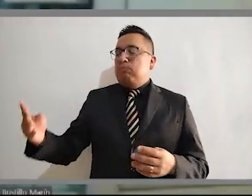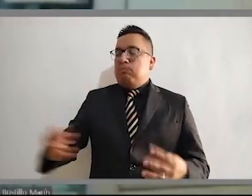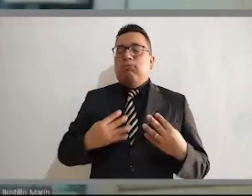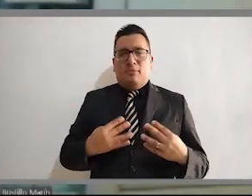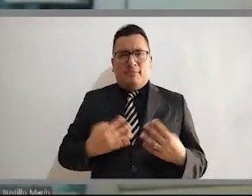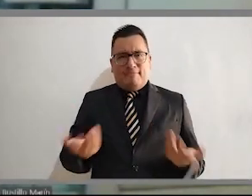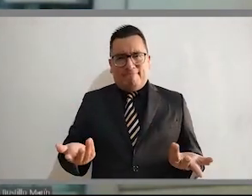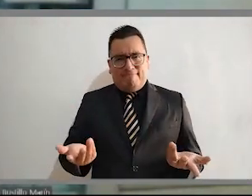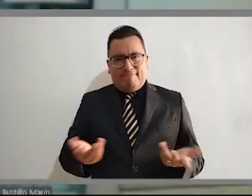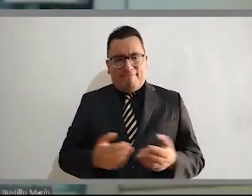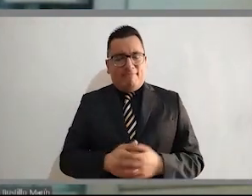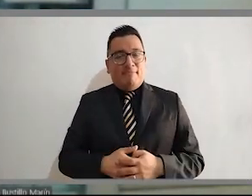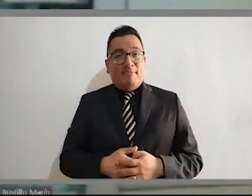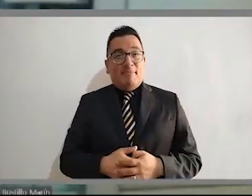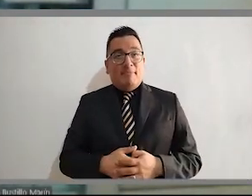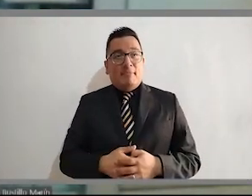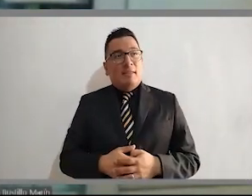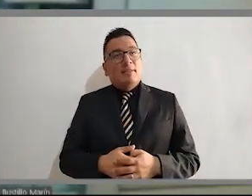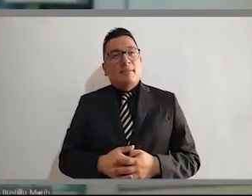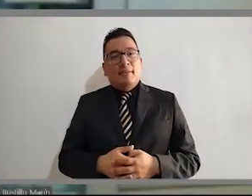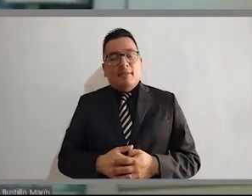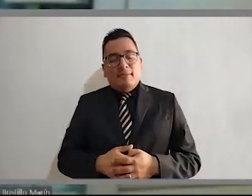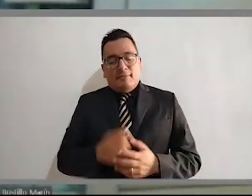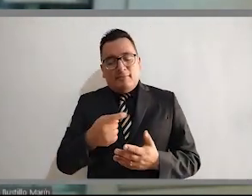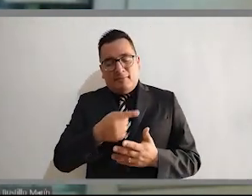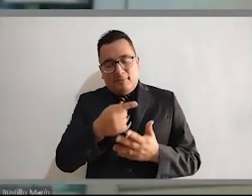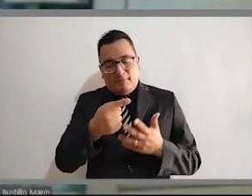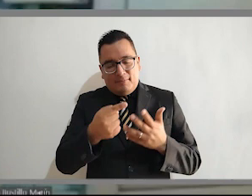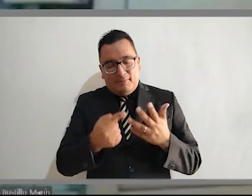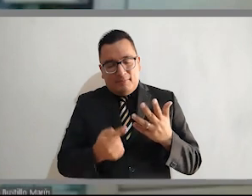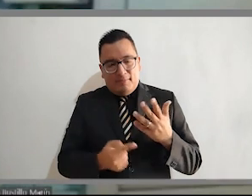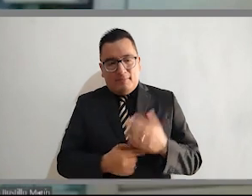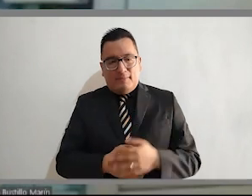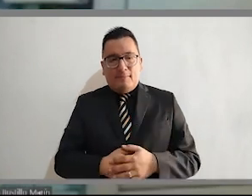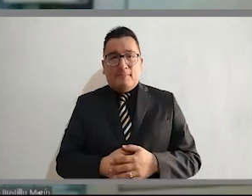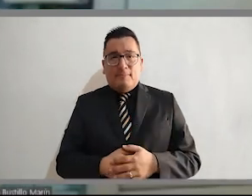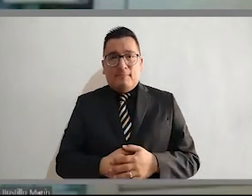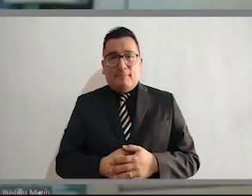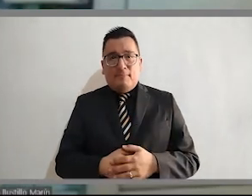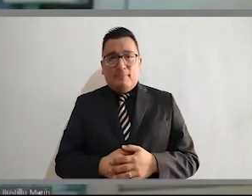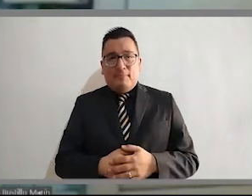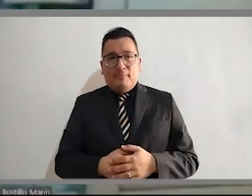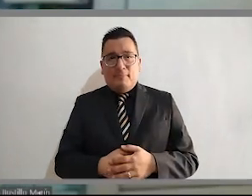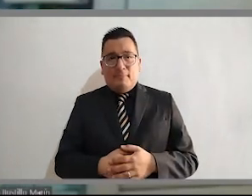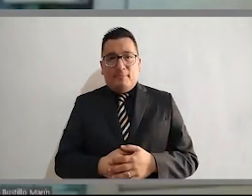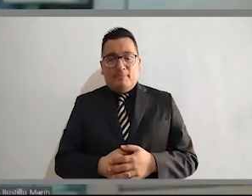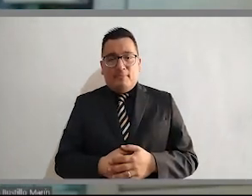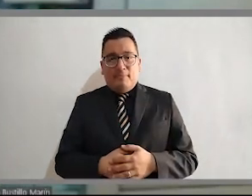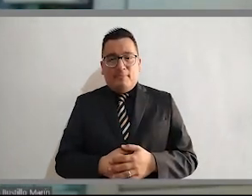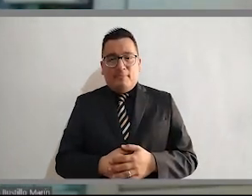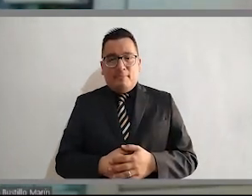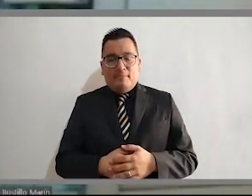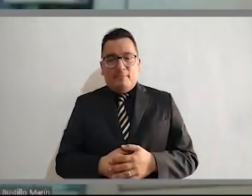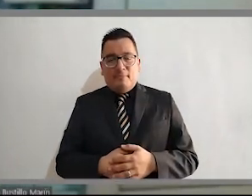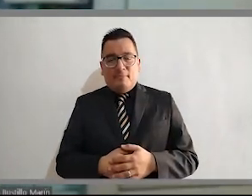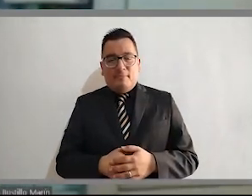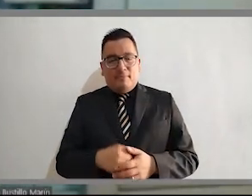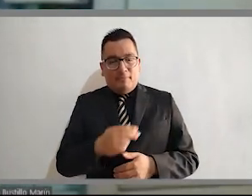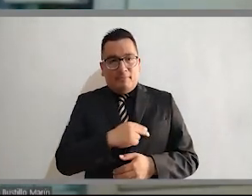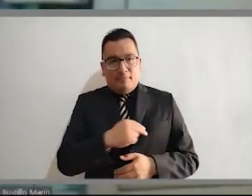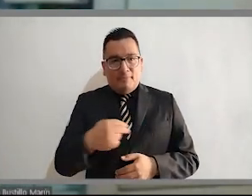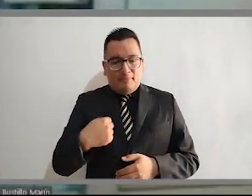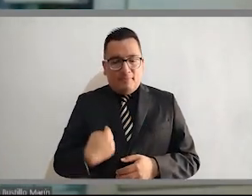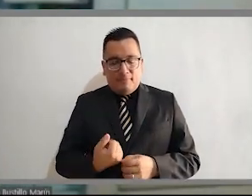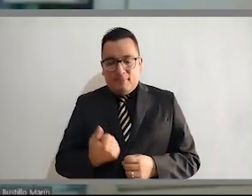Si todos estos elementos que se van dando en donde nos estamos dando cuenta de cómo